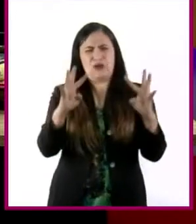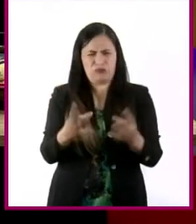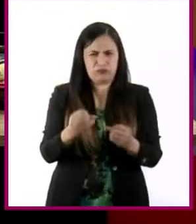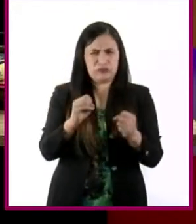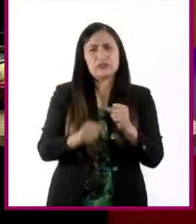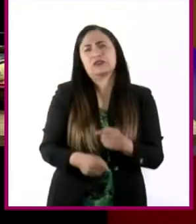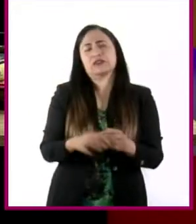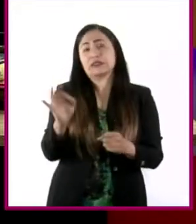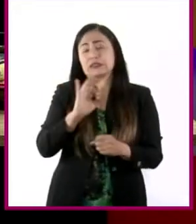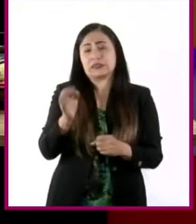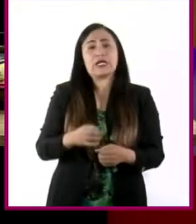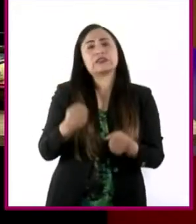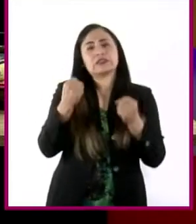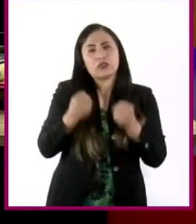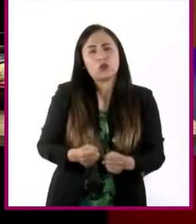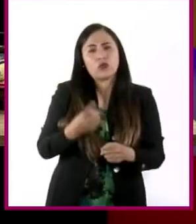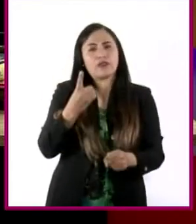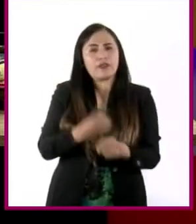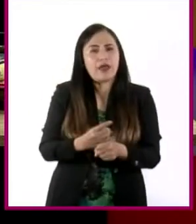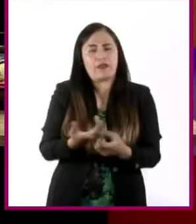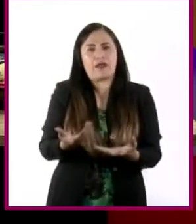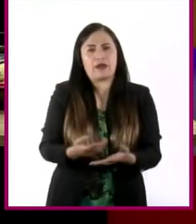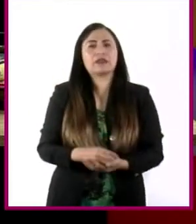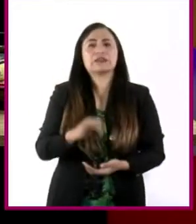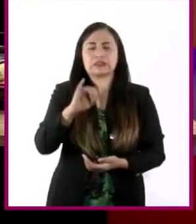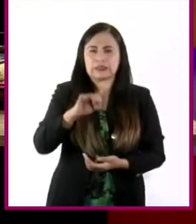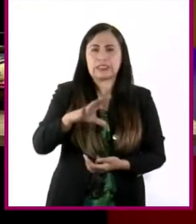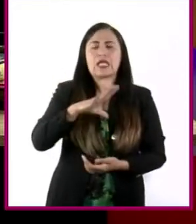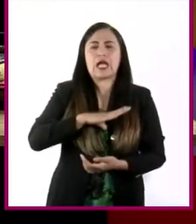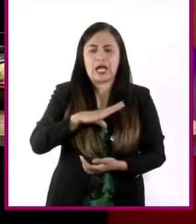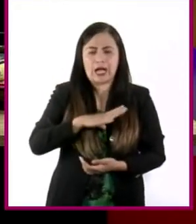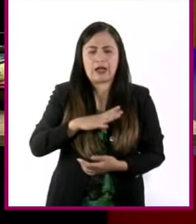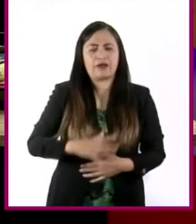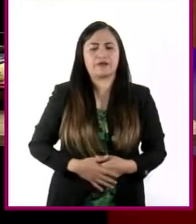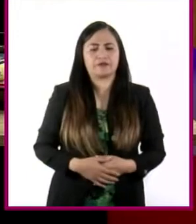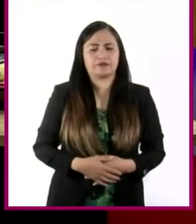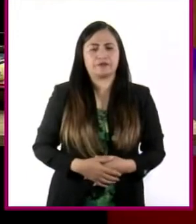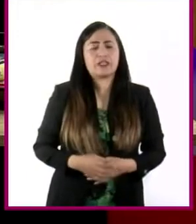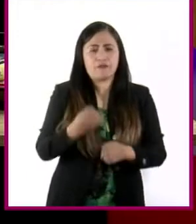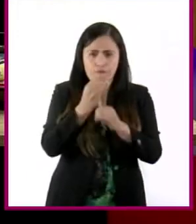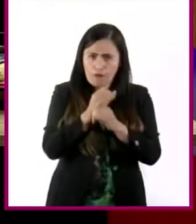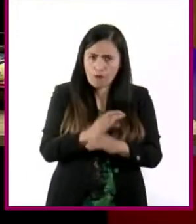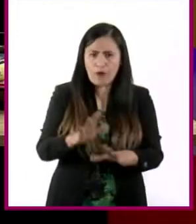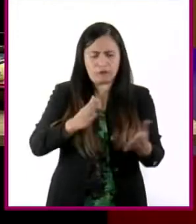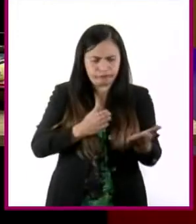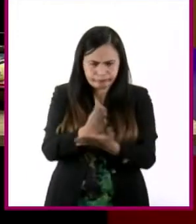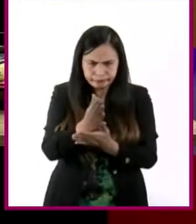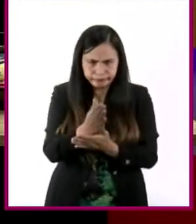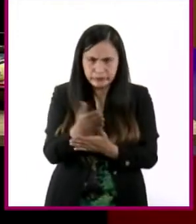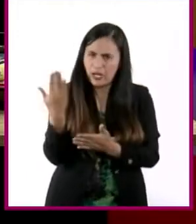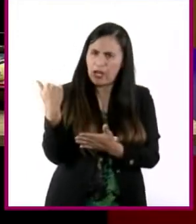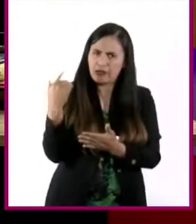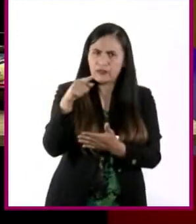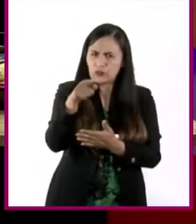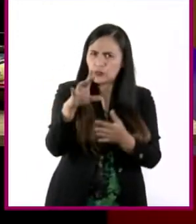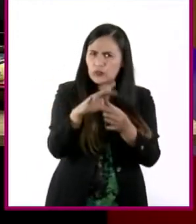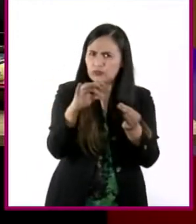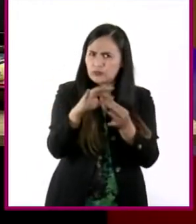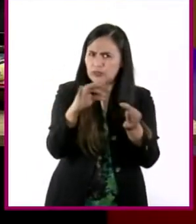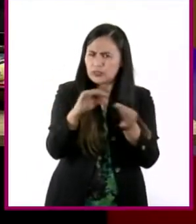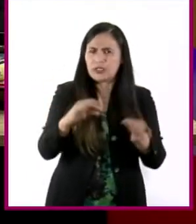como la seguridad alimentaria, si se tiene o no las herramientas necesarias para acceder a la información, como lo que tú me decías, Vivi.